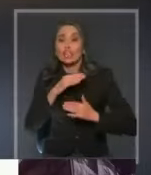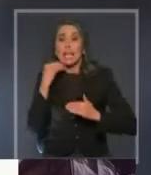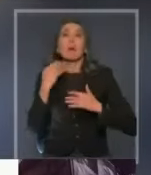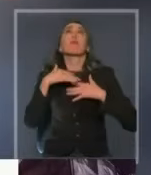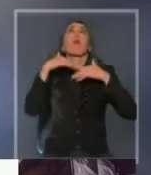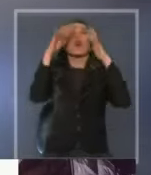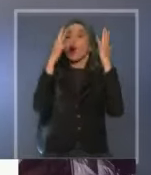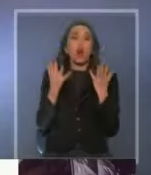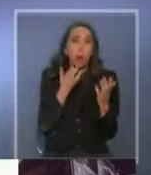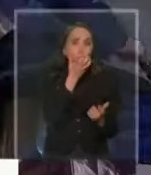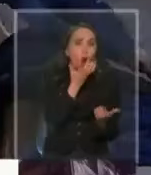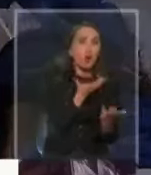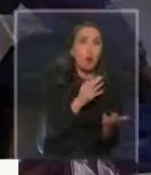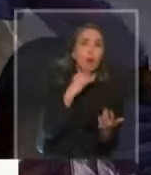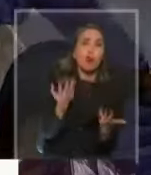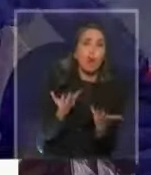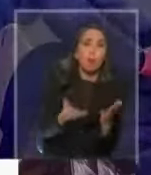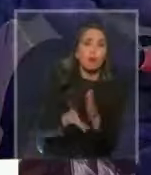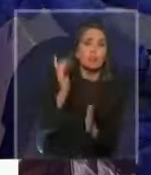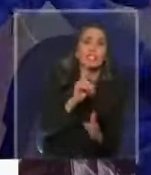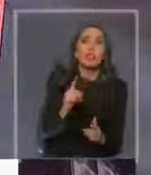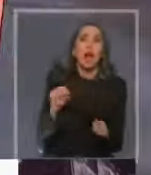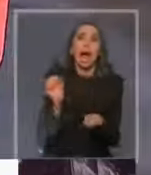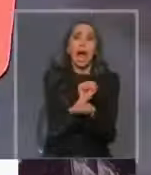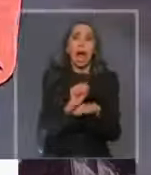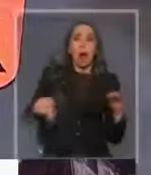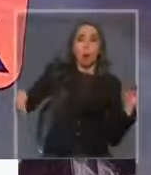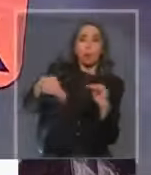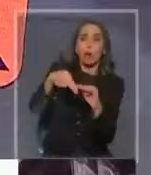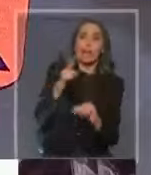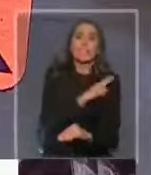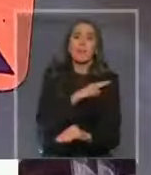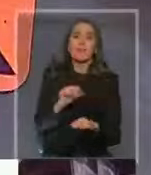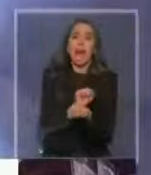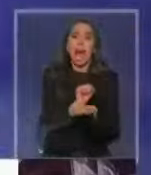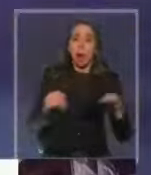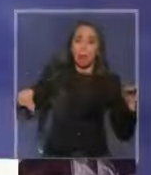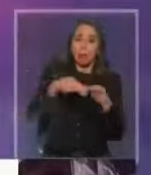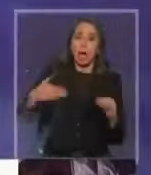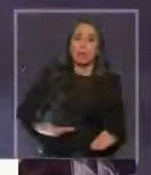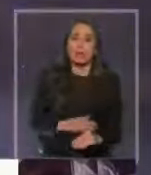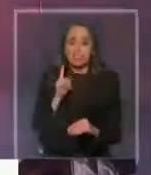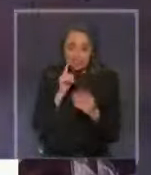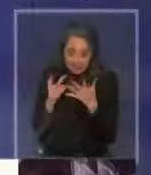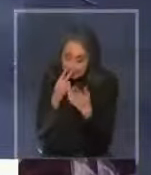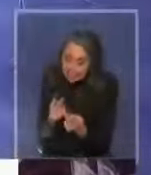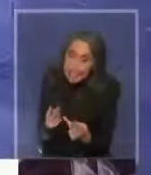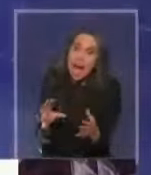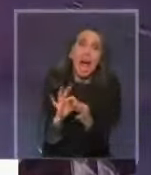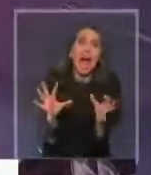se nos está yendo, hombre? ¿Cómo? ¡Atropelló un auto, jefe! ¡Lo atropelló un auto! ¡Está grave!